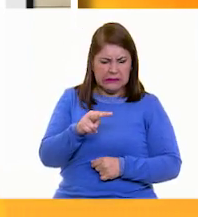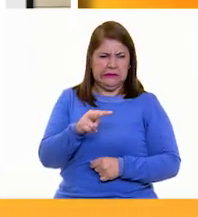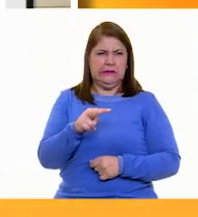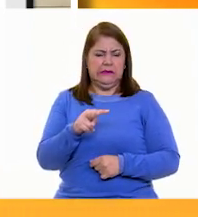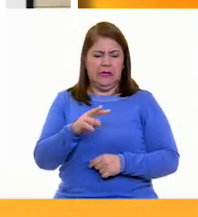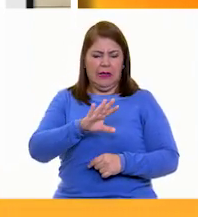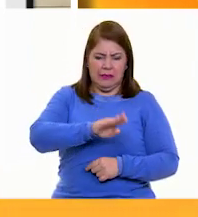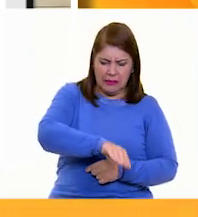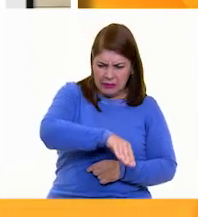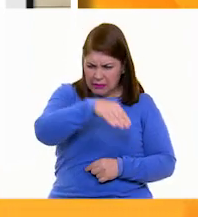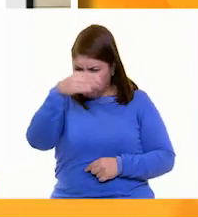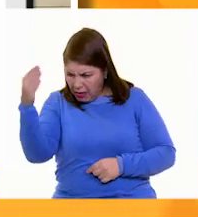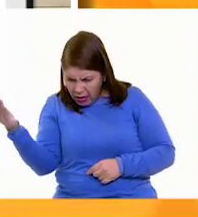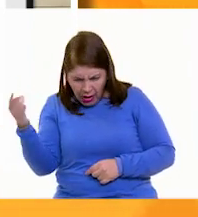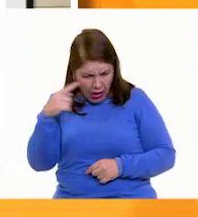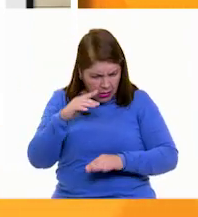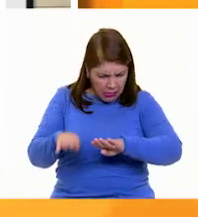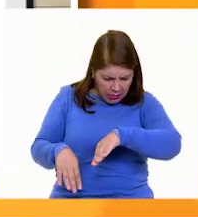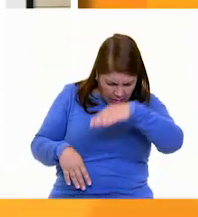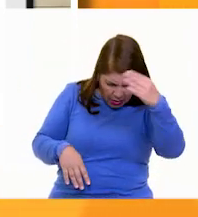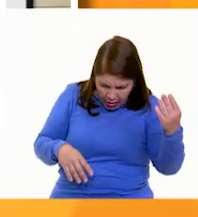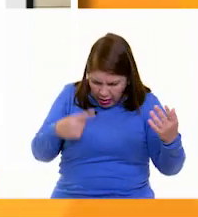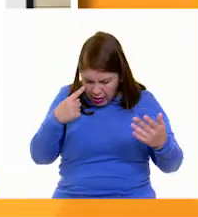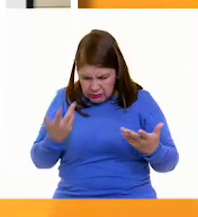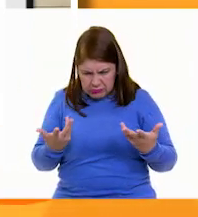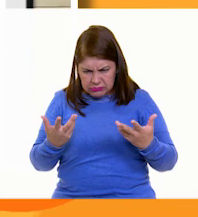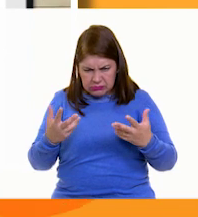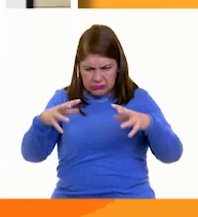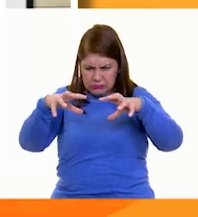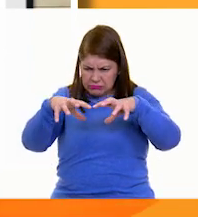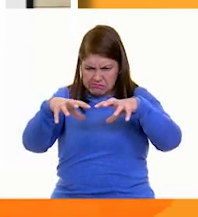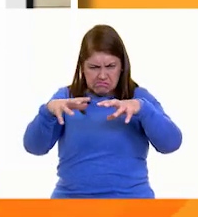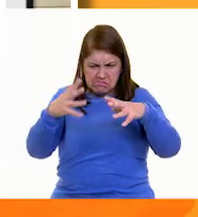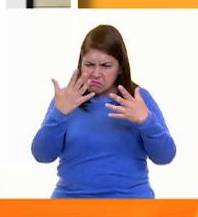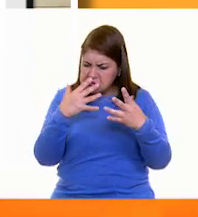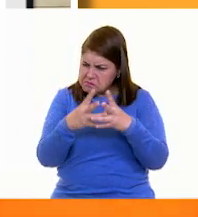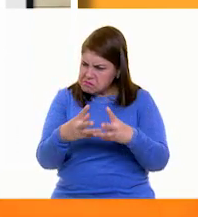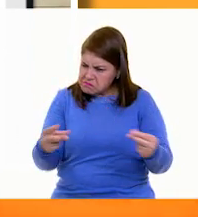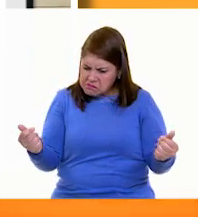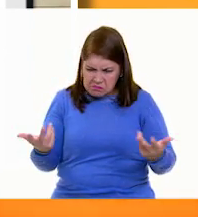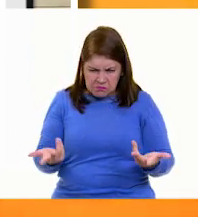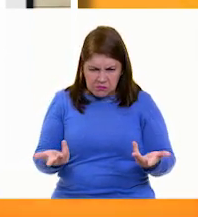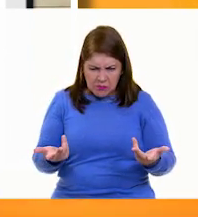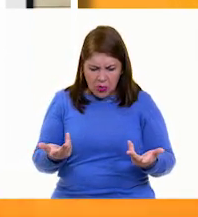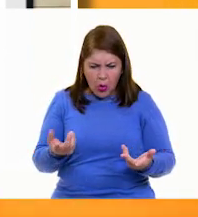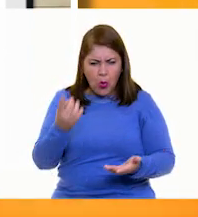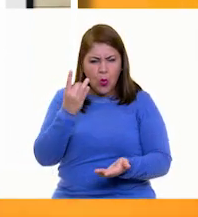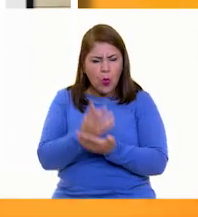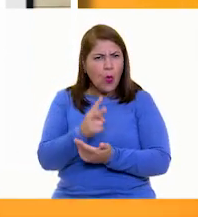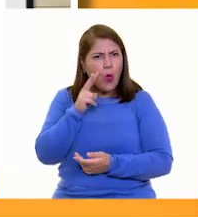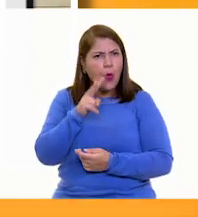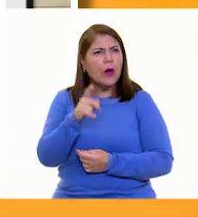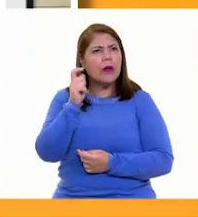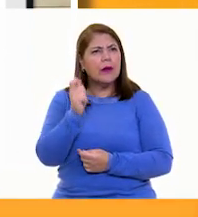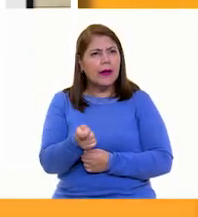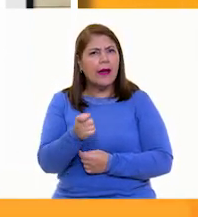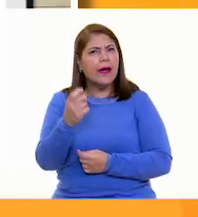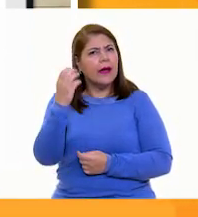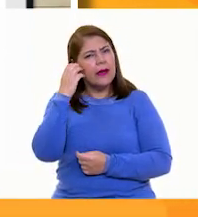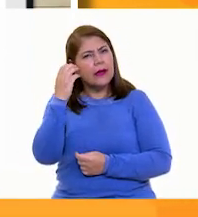la cobija y las sábanas. Los bultos desaparecieron y lo único que vio al pie de la